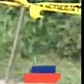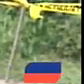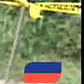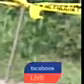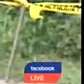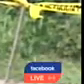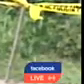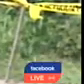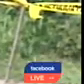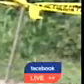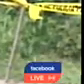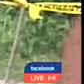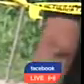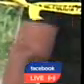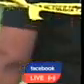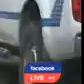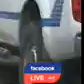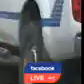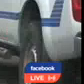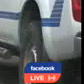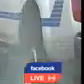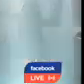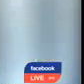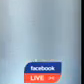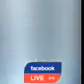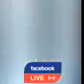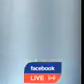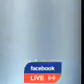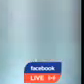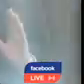mes el régimen de excepción.